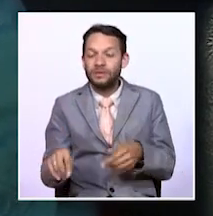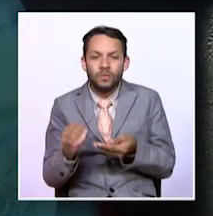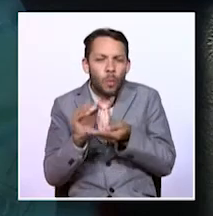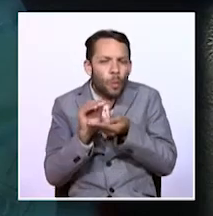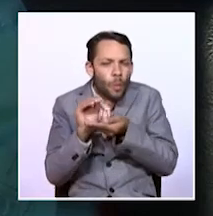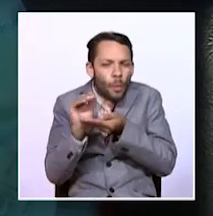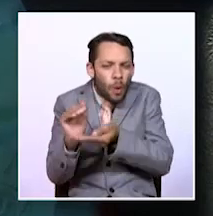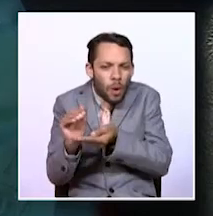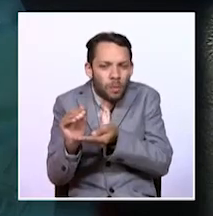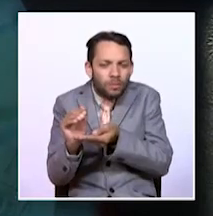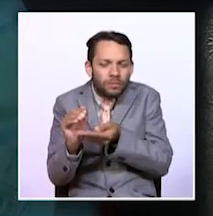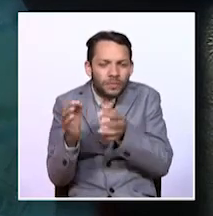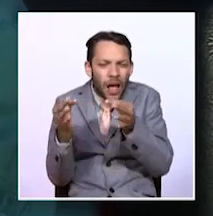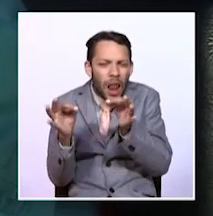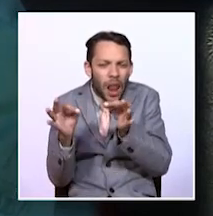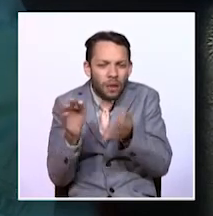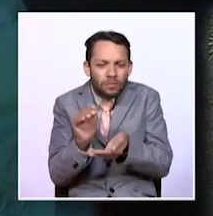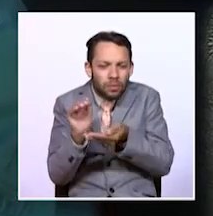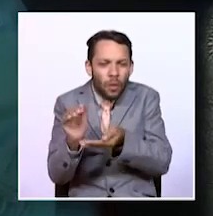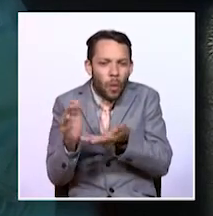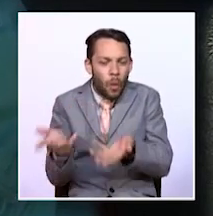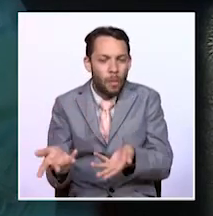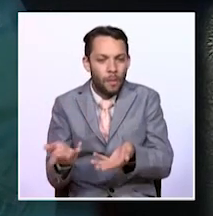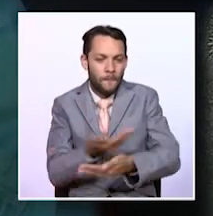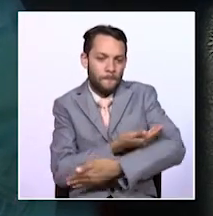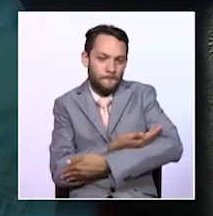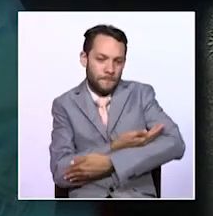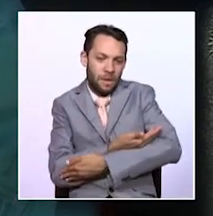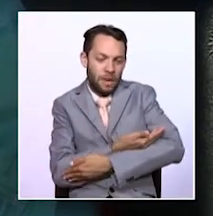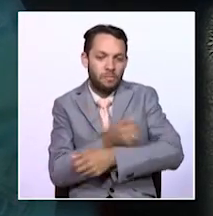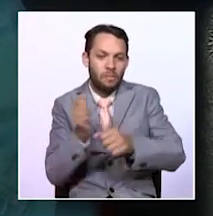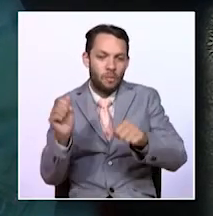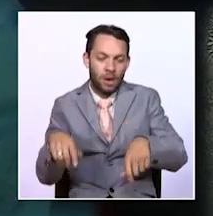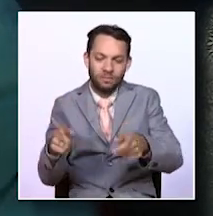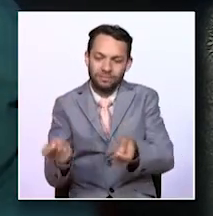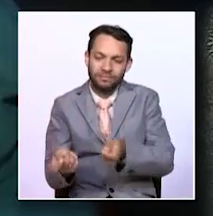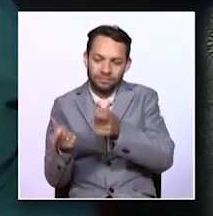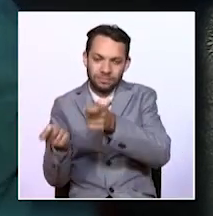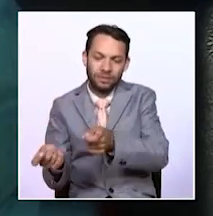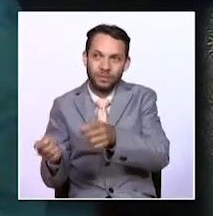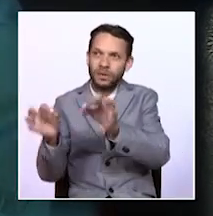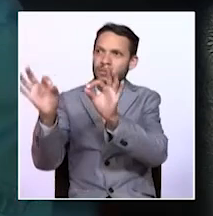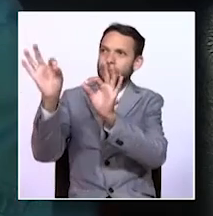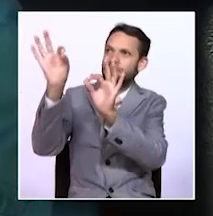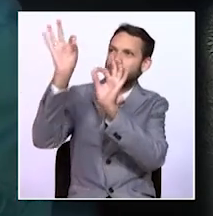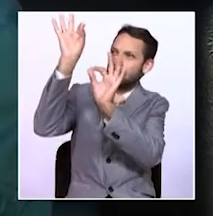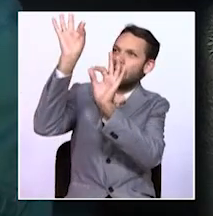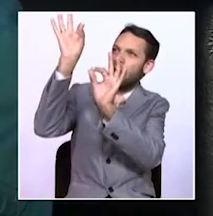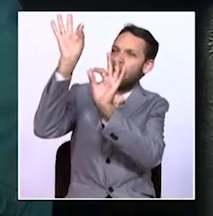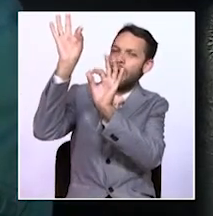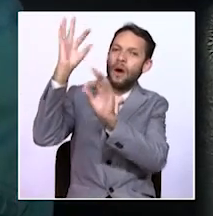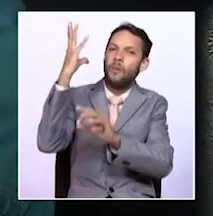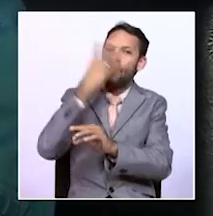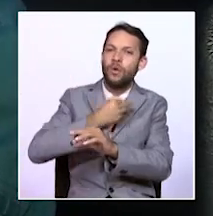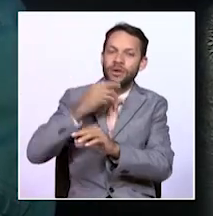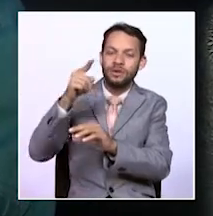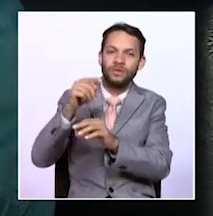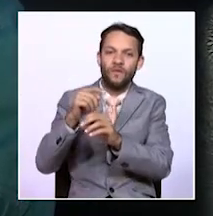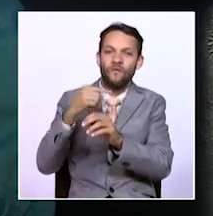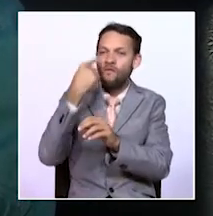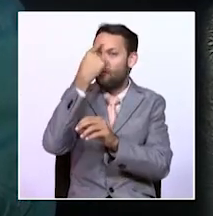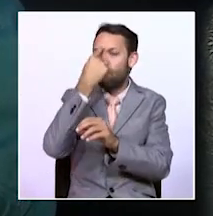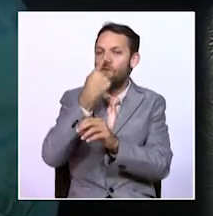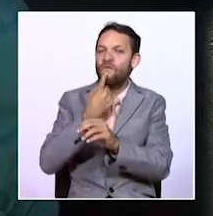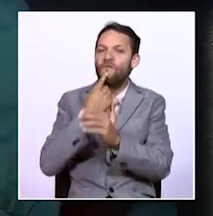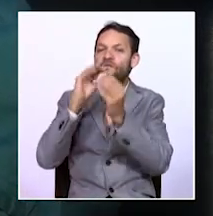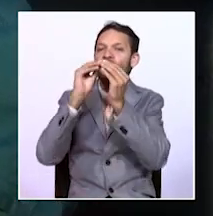una plaquita del bebé en tercera dimensión que contra luz se ve perfectamente el volumen del bebé, para